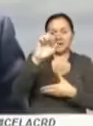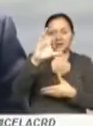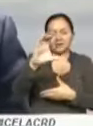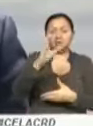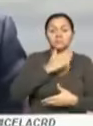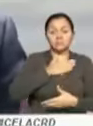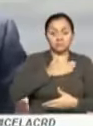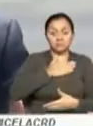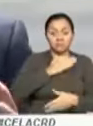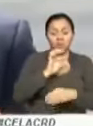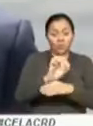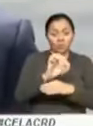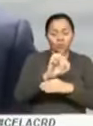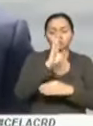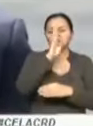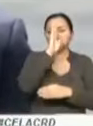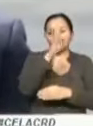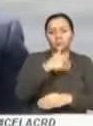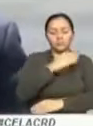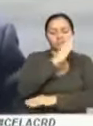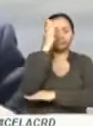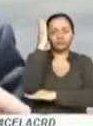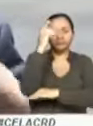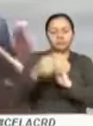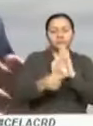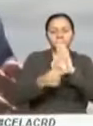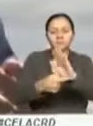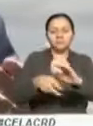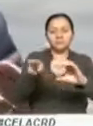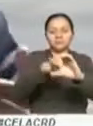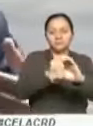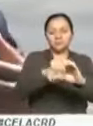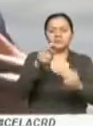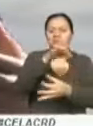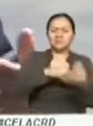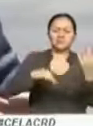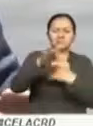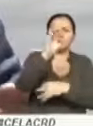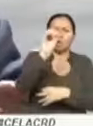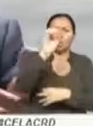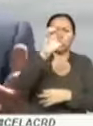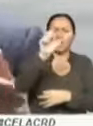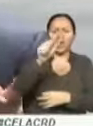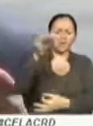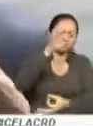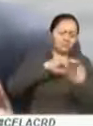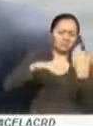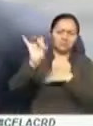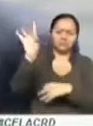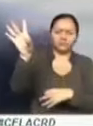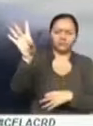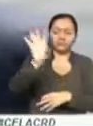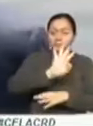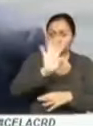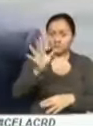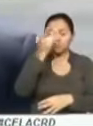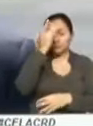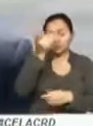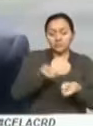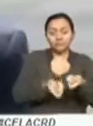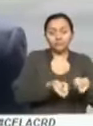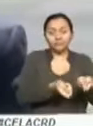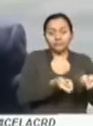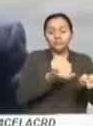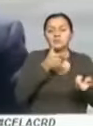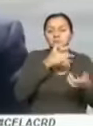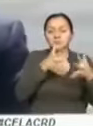clara, que ese espacio integracionista reemplace a la OEA, a esa caduca OEA siempre dominada por los países